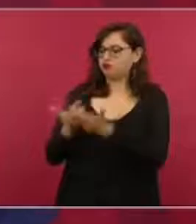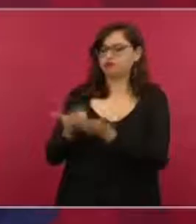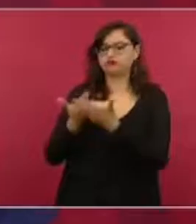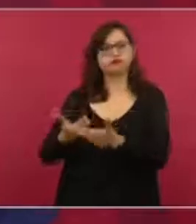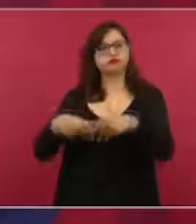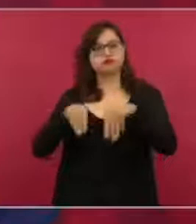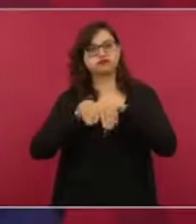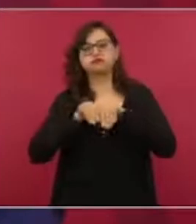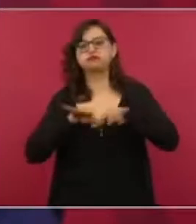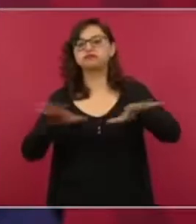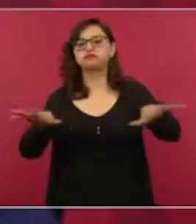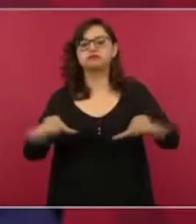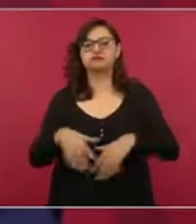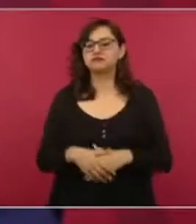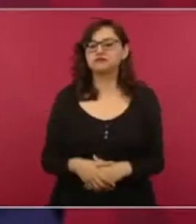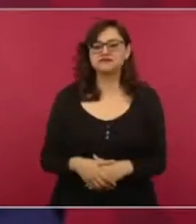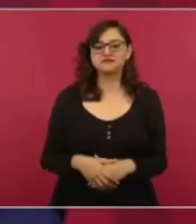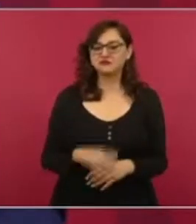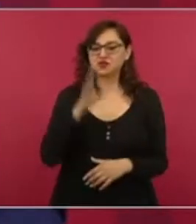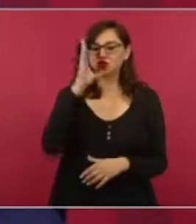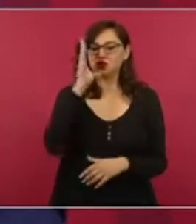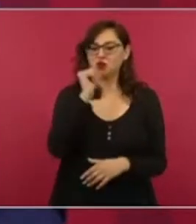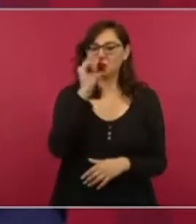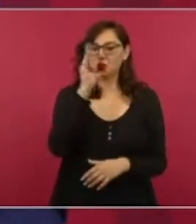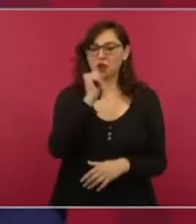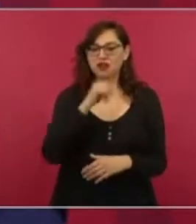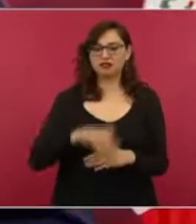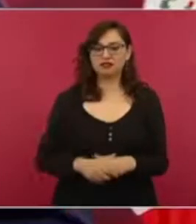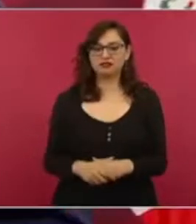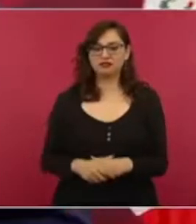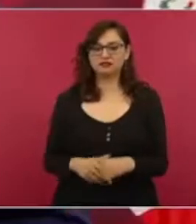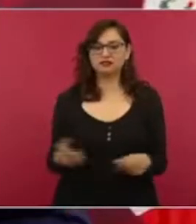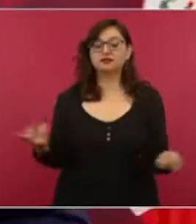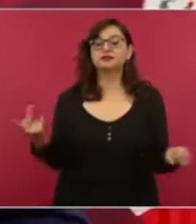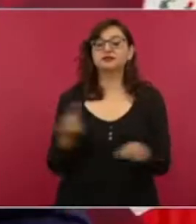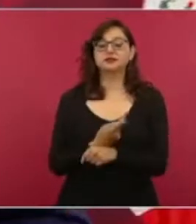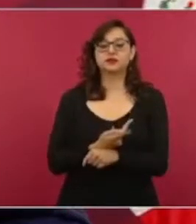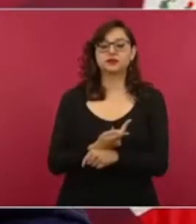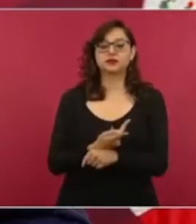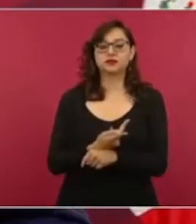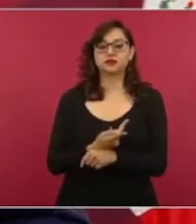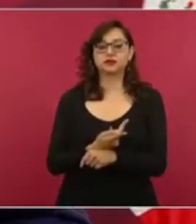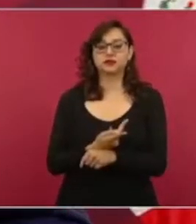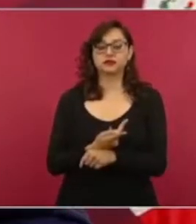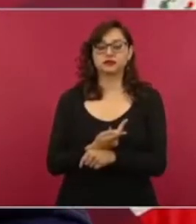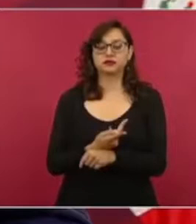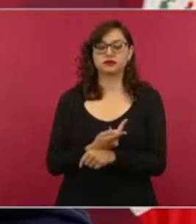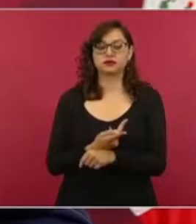Y todas las hidroeléctricas, 60